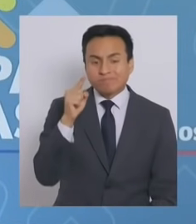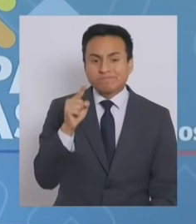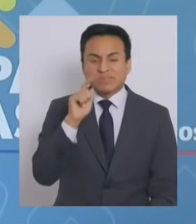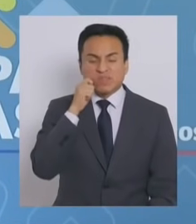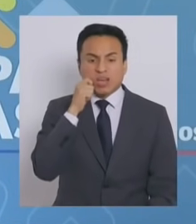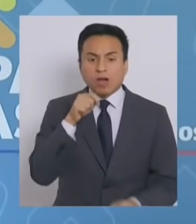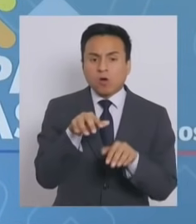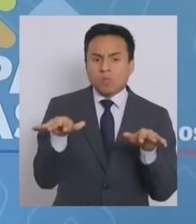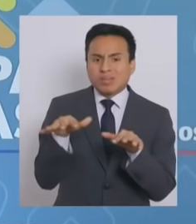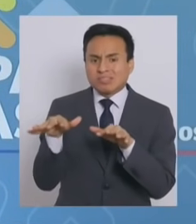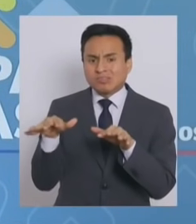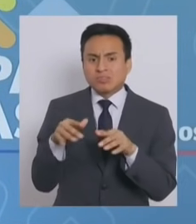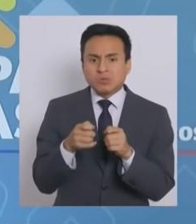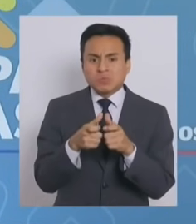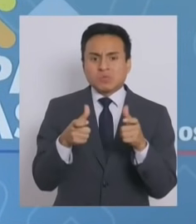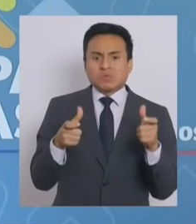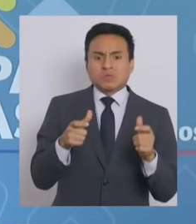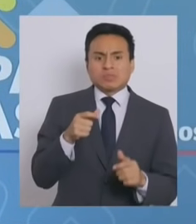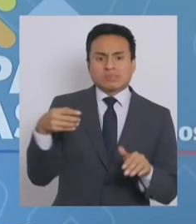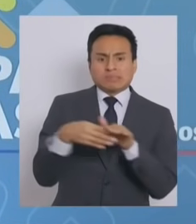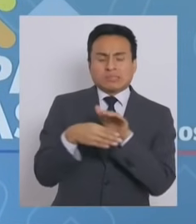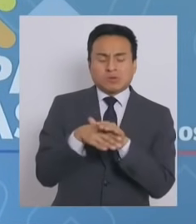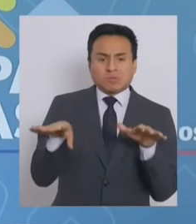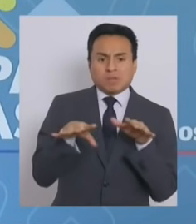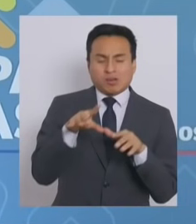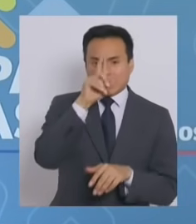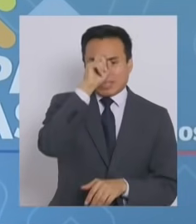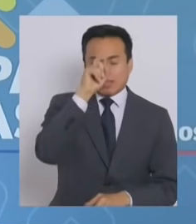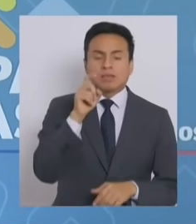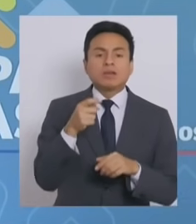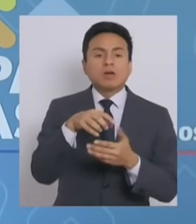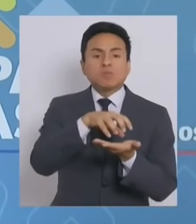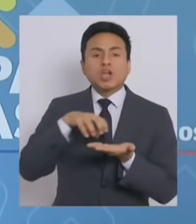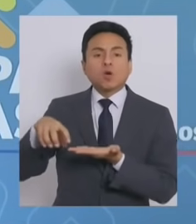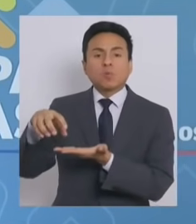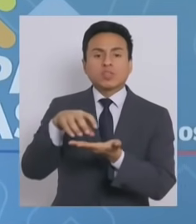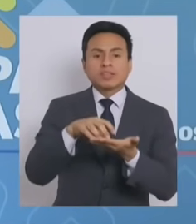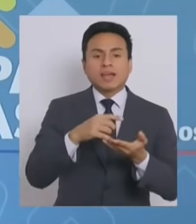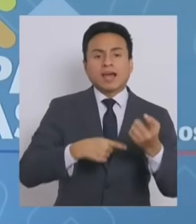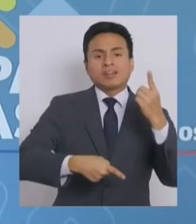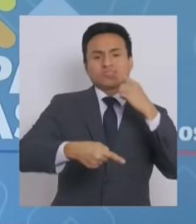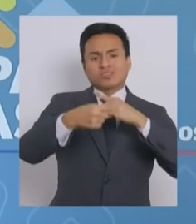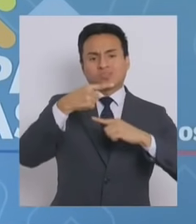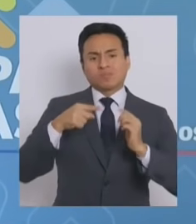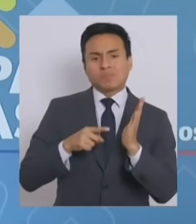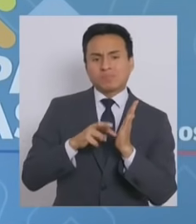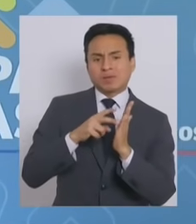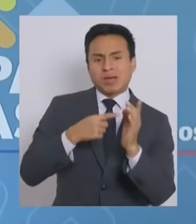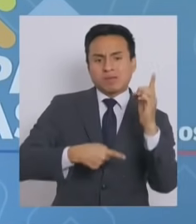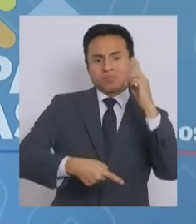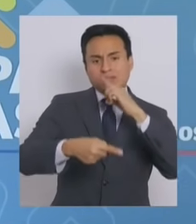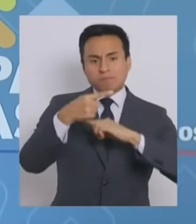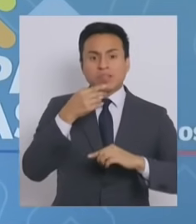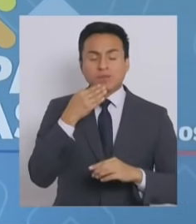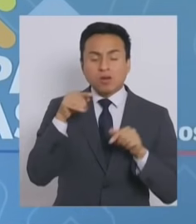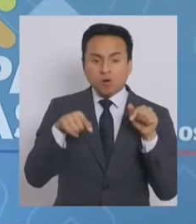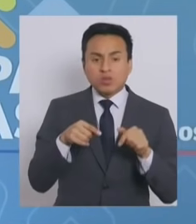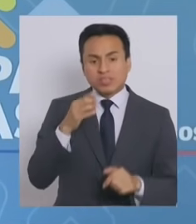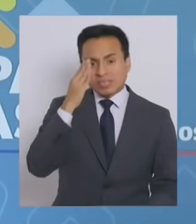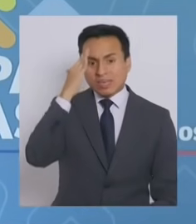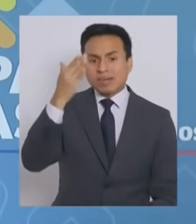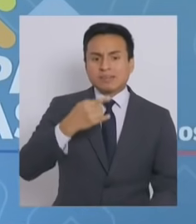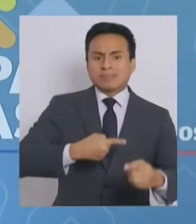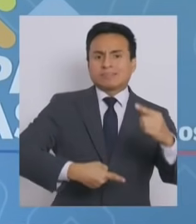la ocupación es muy alta y muchas comunas han retrocedido en el plan paso a paso y van a retroceder hoy día también